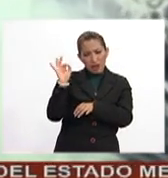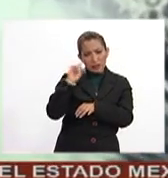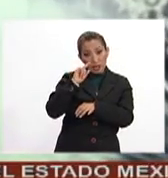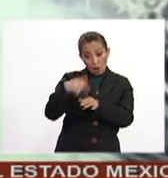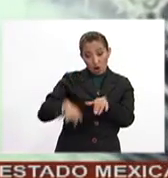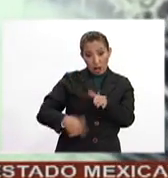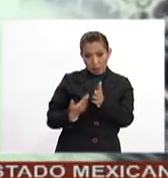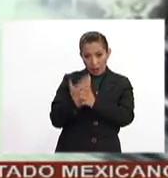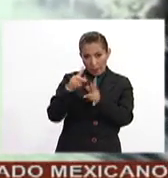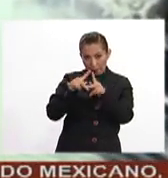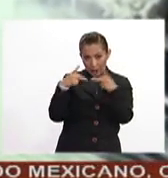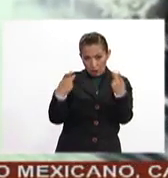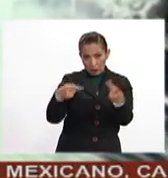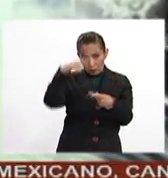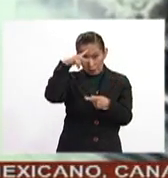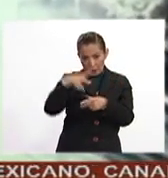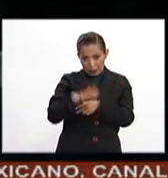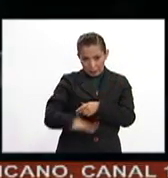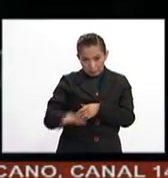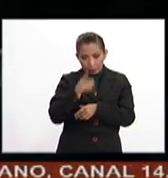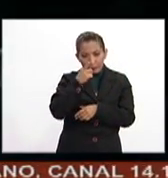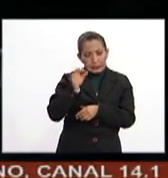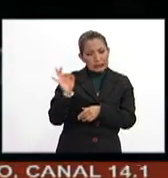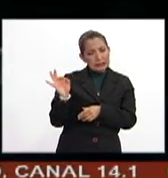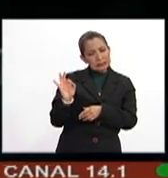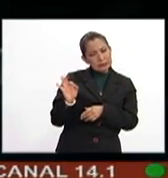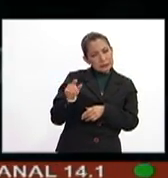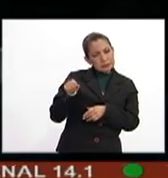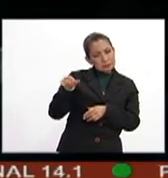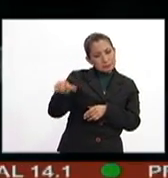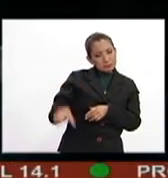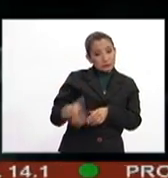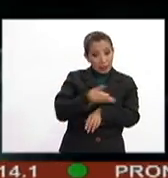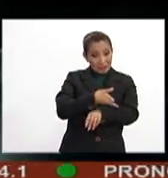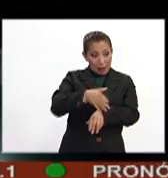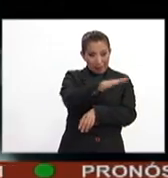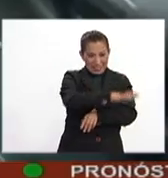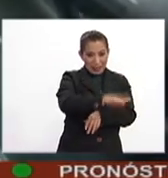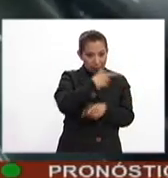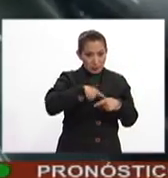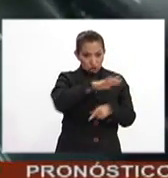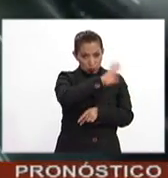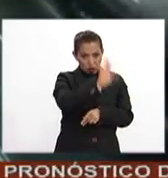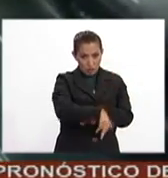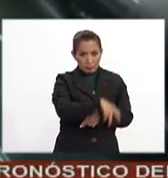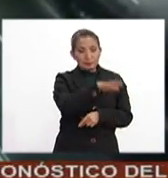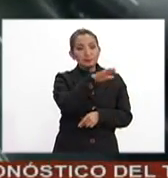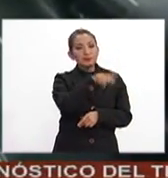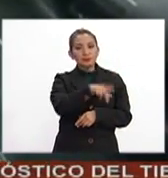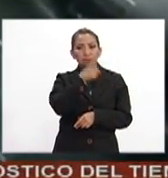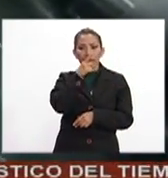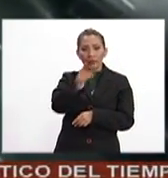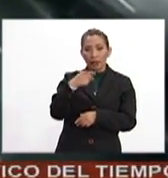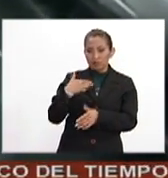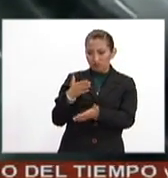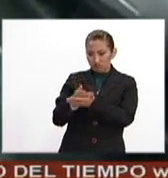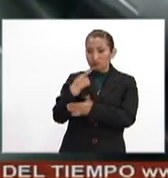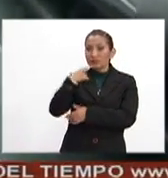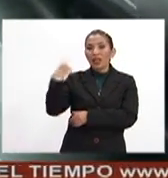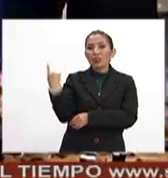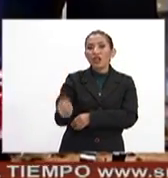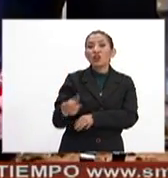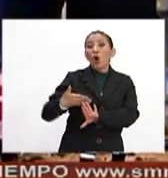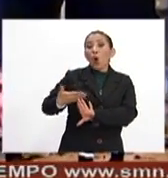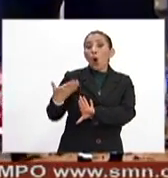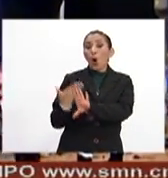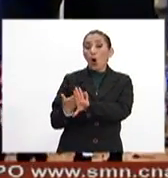esta mañana en un periódico nacional que, bueno, pues los familiares de las personas que fallecieron interpondrán